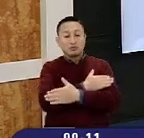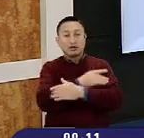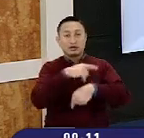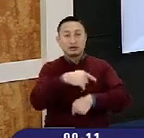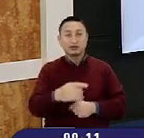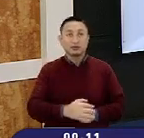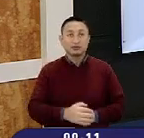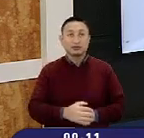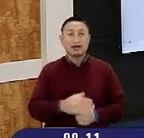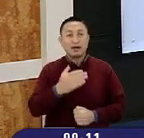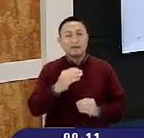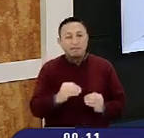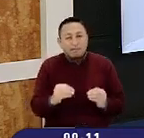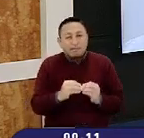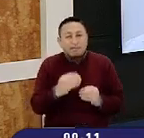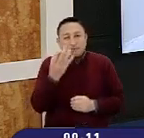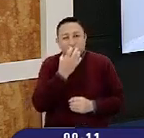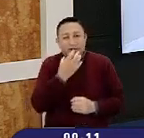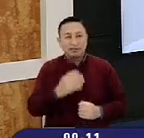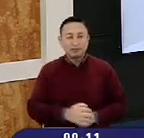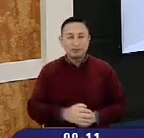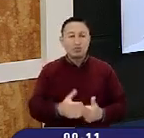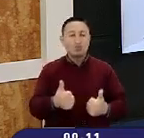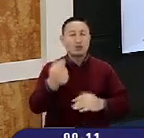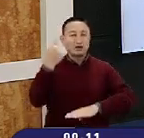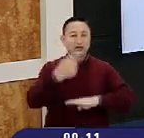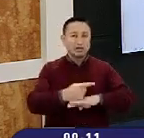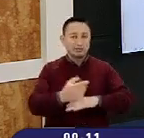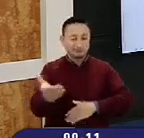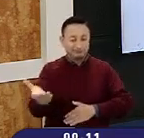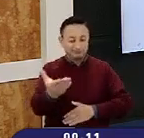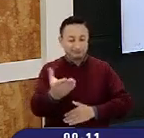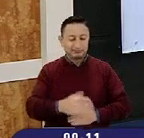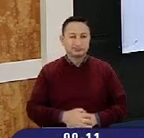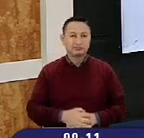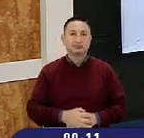las 6 de la mañana, así que espero que el día sea espectacular. Adelante.